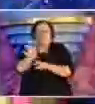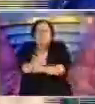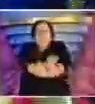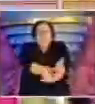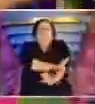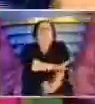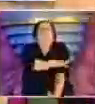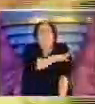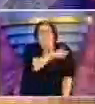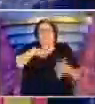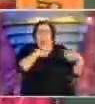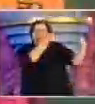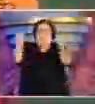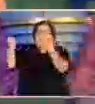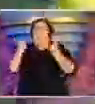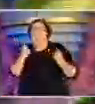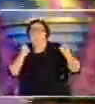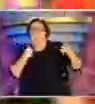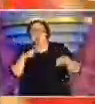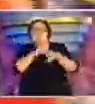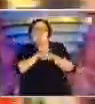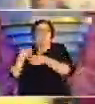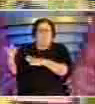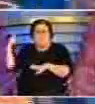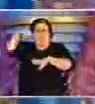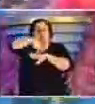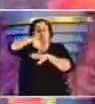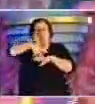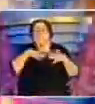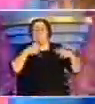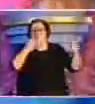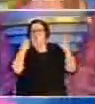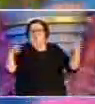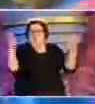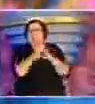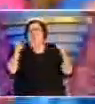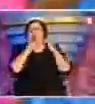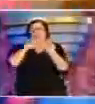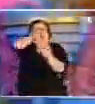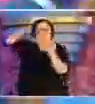Me da la fuerza para salir con ganas. Un nuevo año.